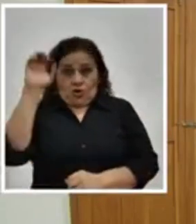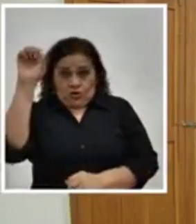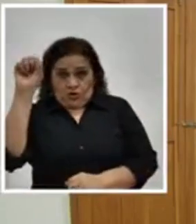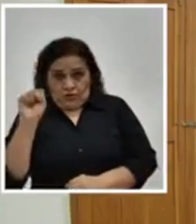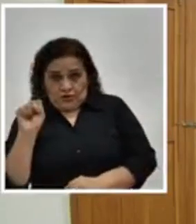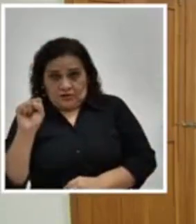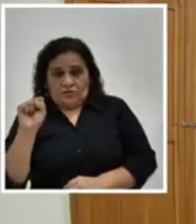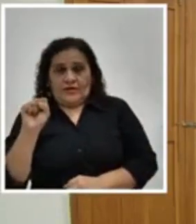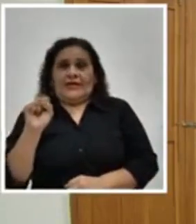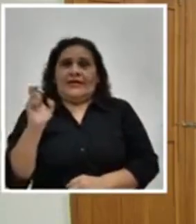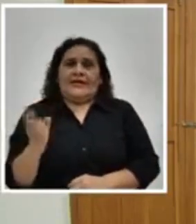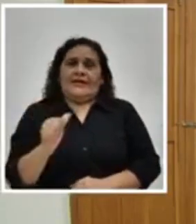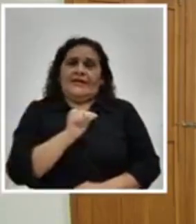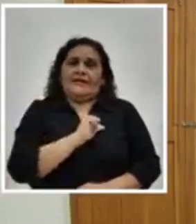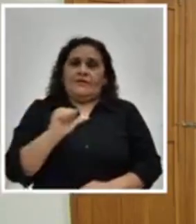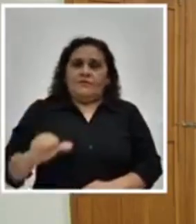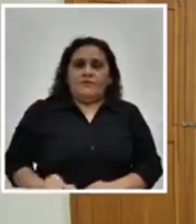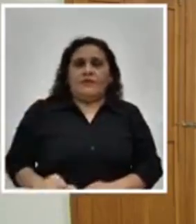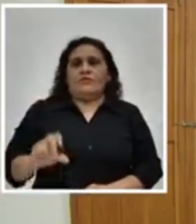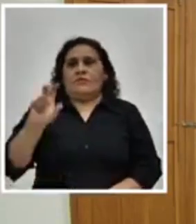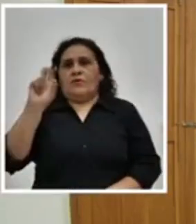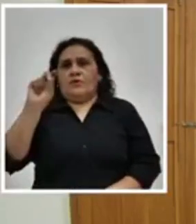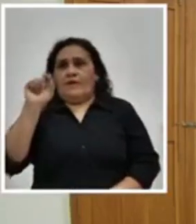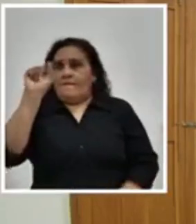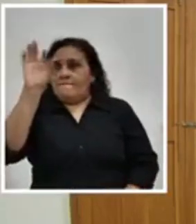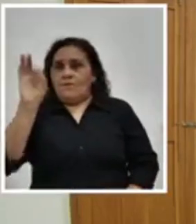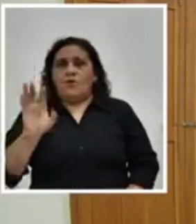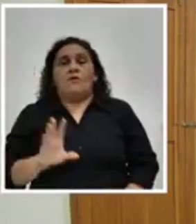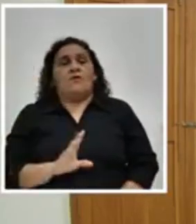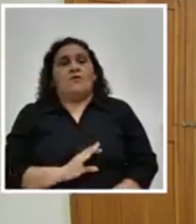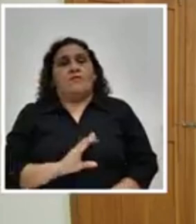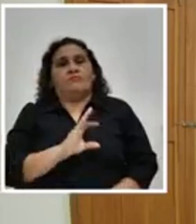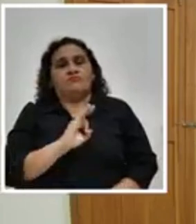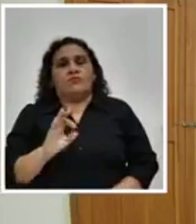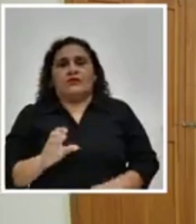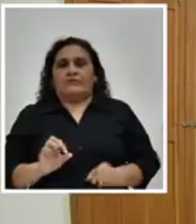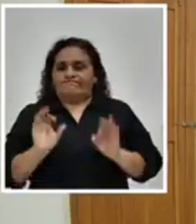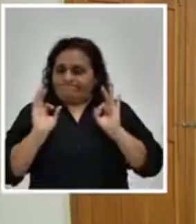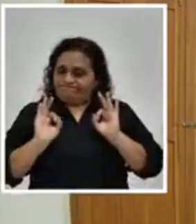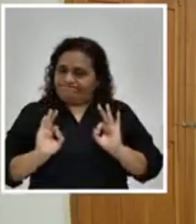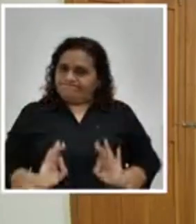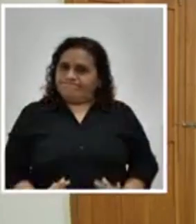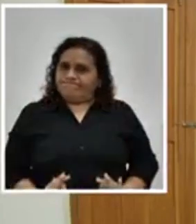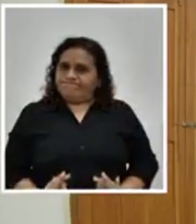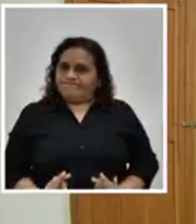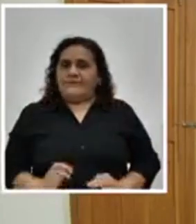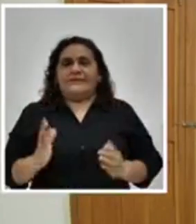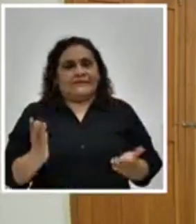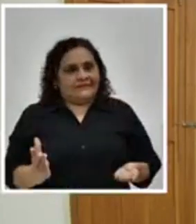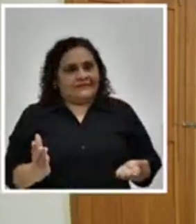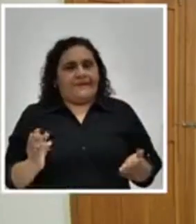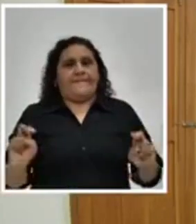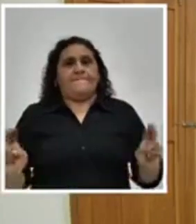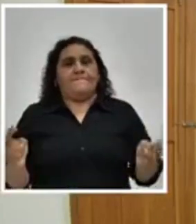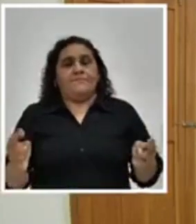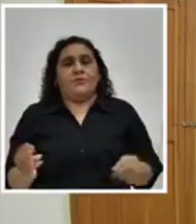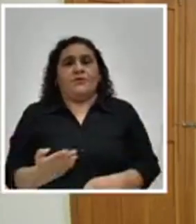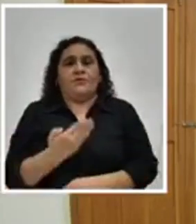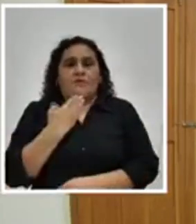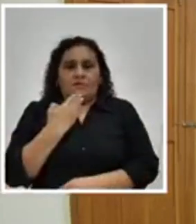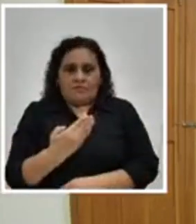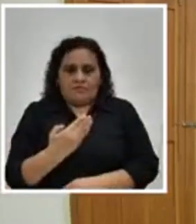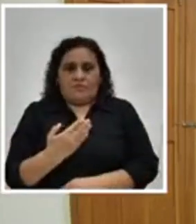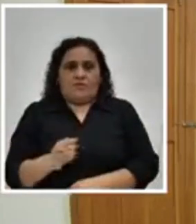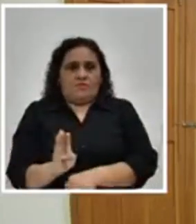del 30% de ellos pudieran formalizar un negocio y ponerlo en marcha en beneficio de la